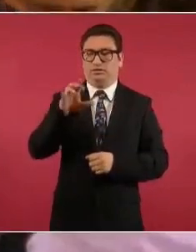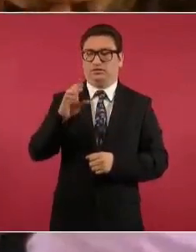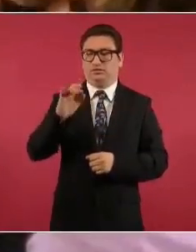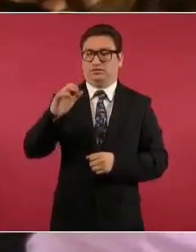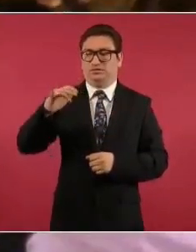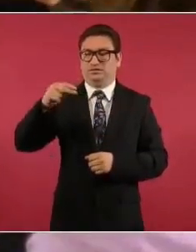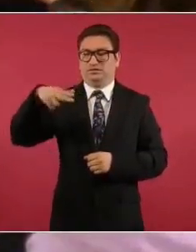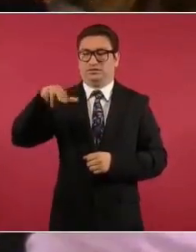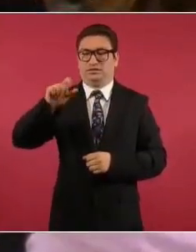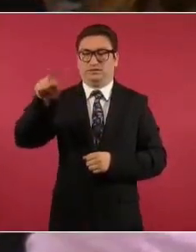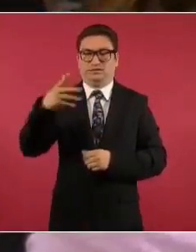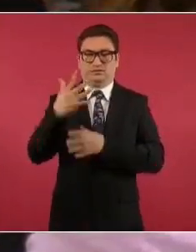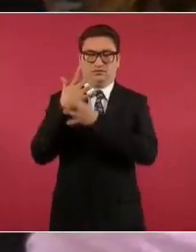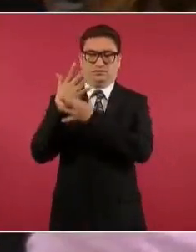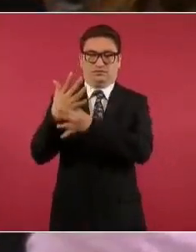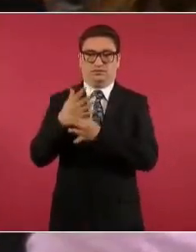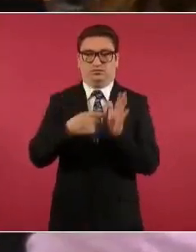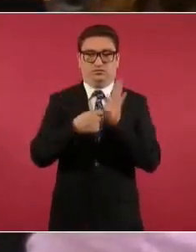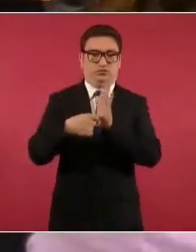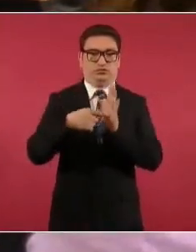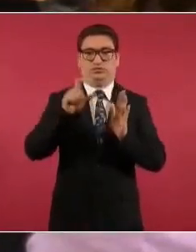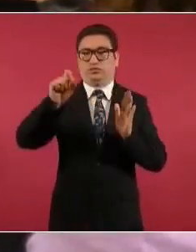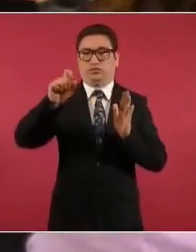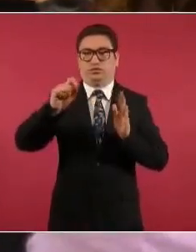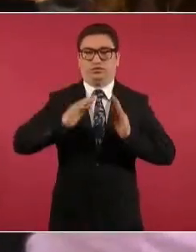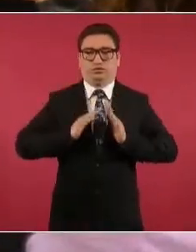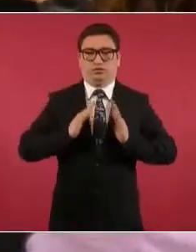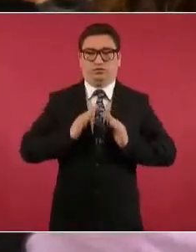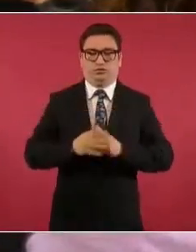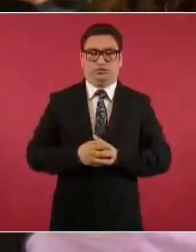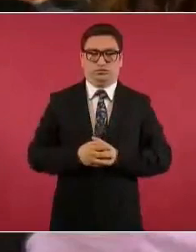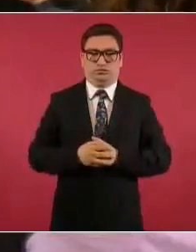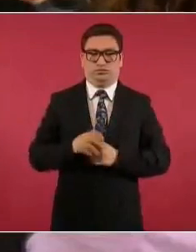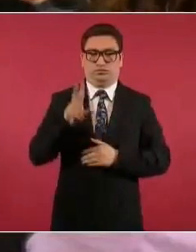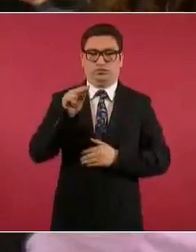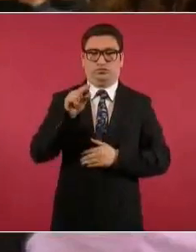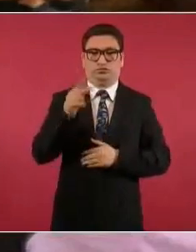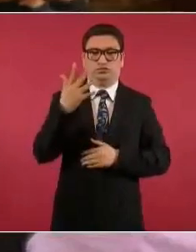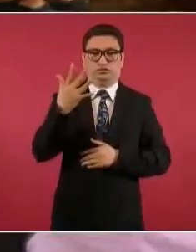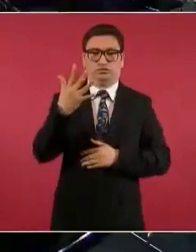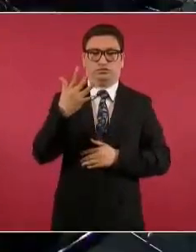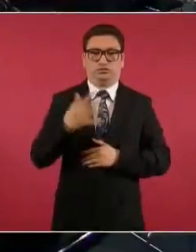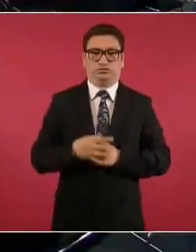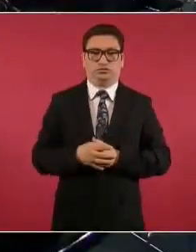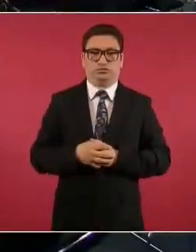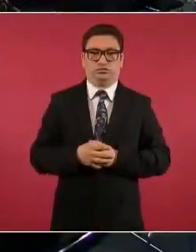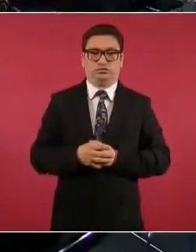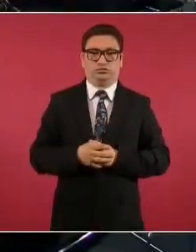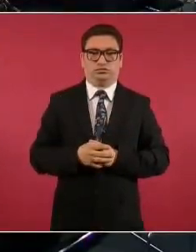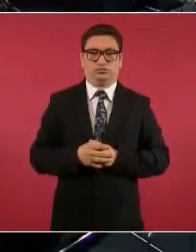presentación, él dijo específicamente 20 militares. No, 5.